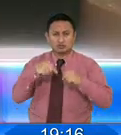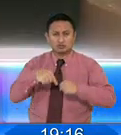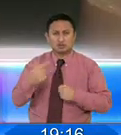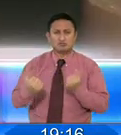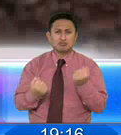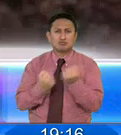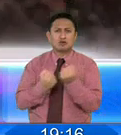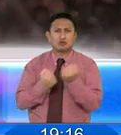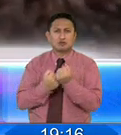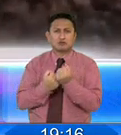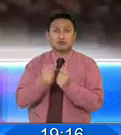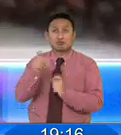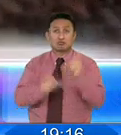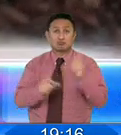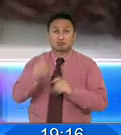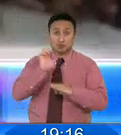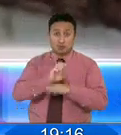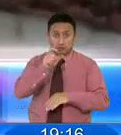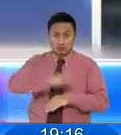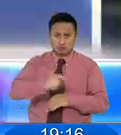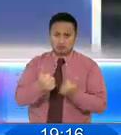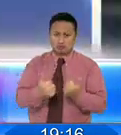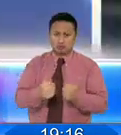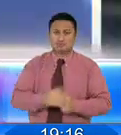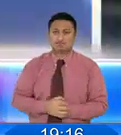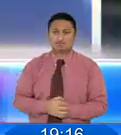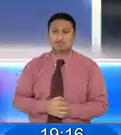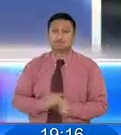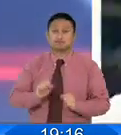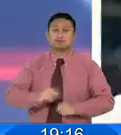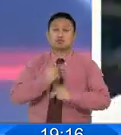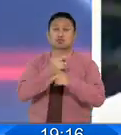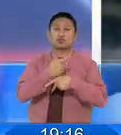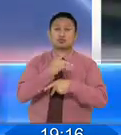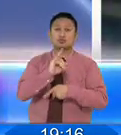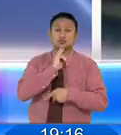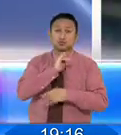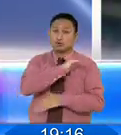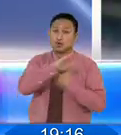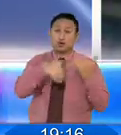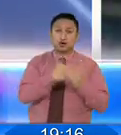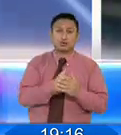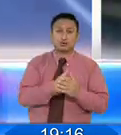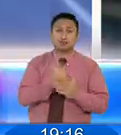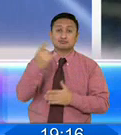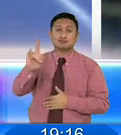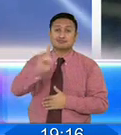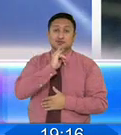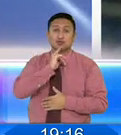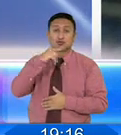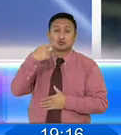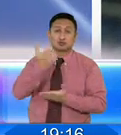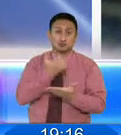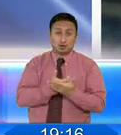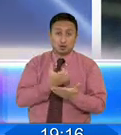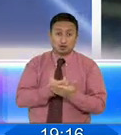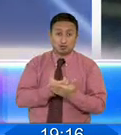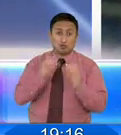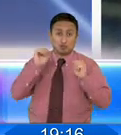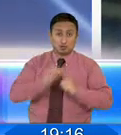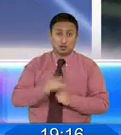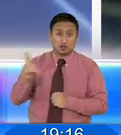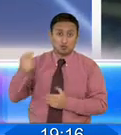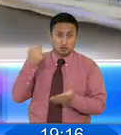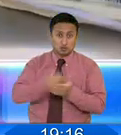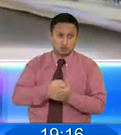a cientos de productores ecuatorianos. ¿Qué productos se venden a Estados Unidos? Todos. Estados Unidos es una economía con un altísimo poder